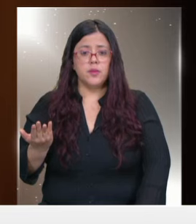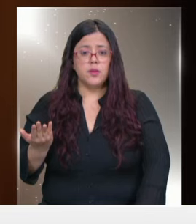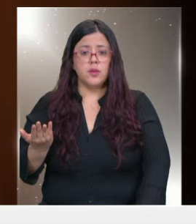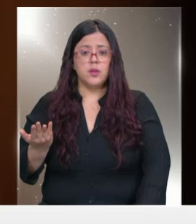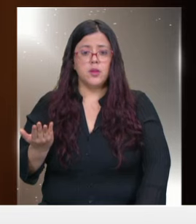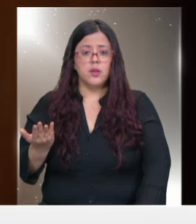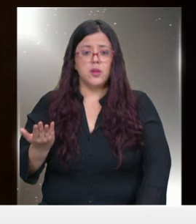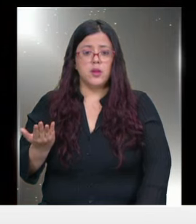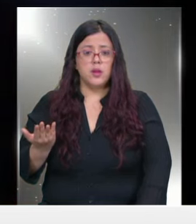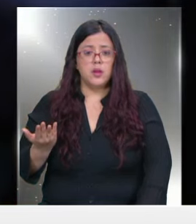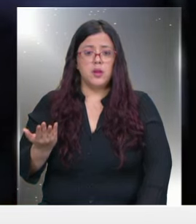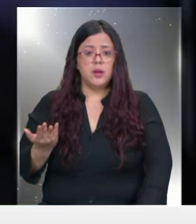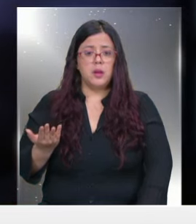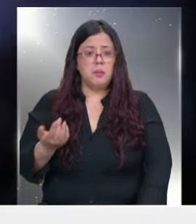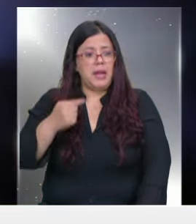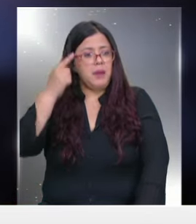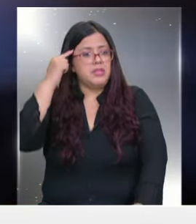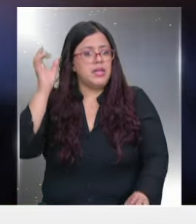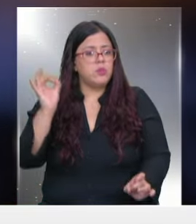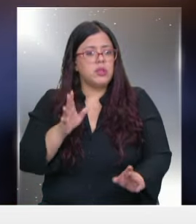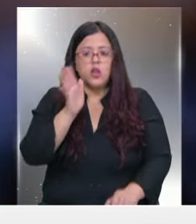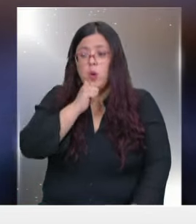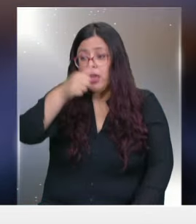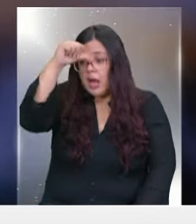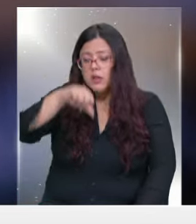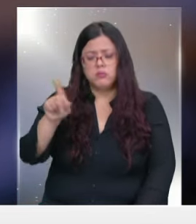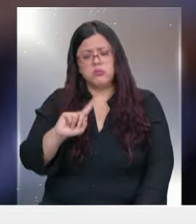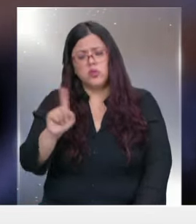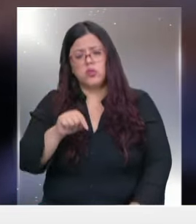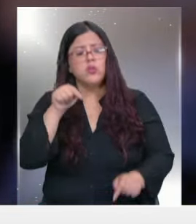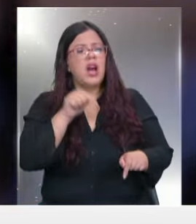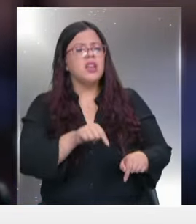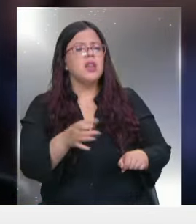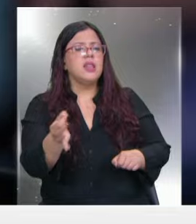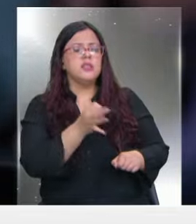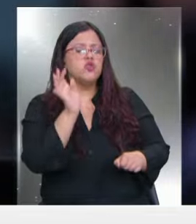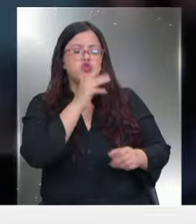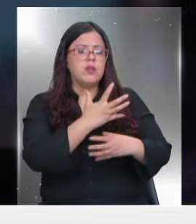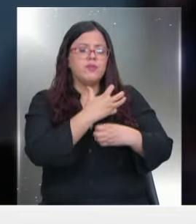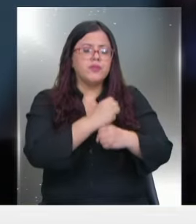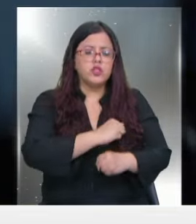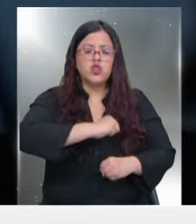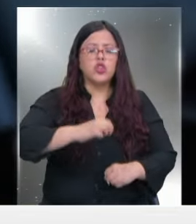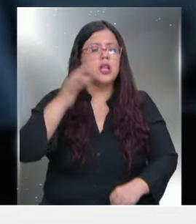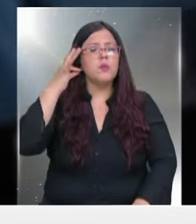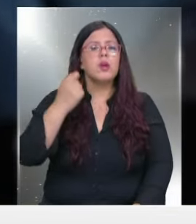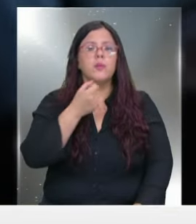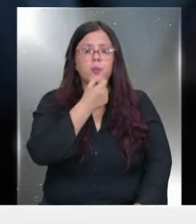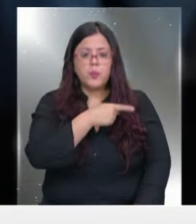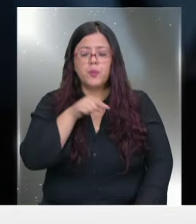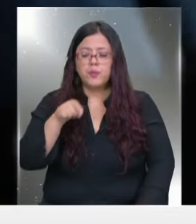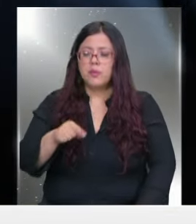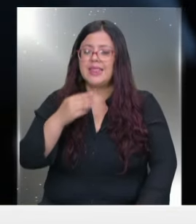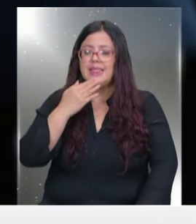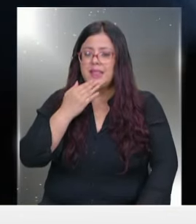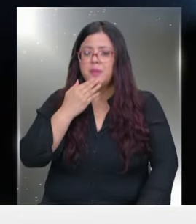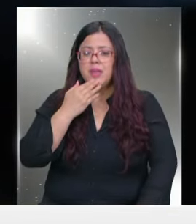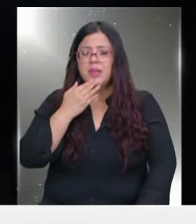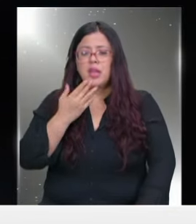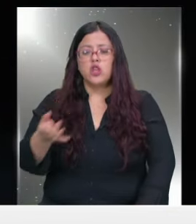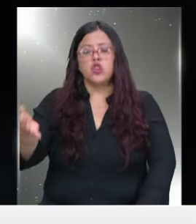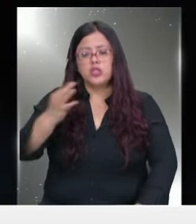a que aquí se despliegue la impunidad. Aquí descartan cualquier tipo de presión contra la denunciante, algo que también nos